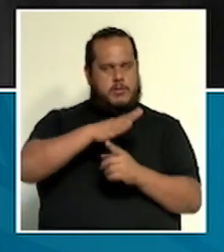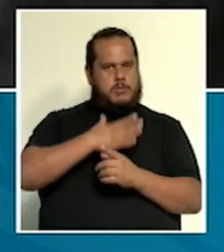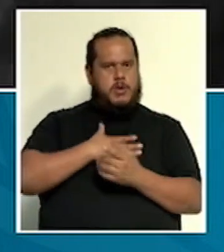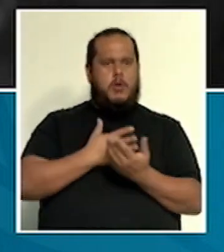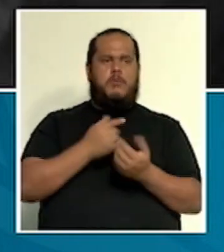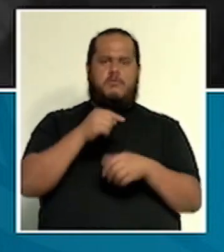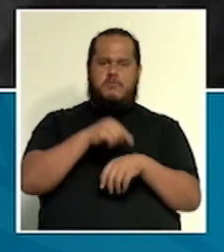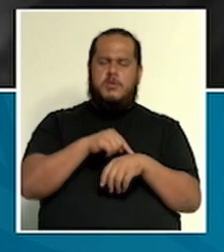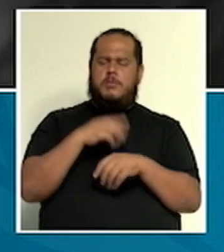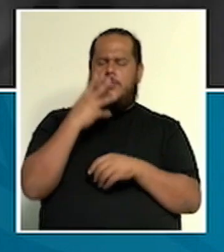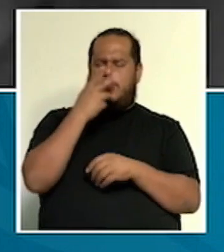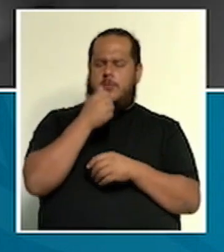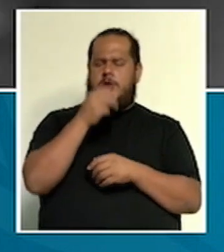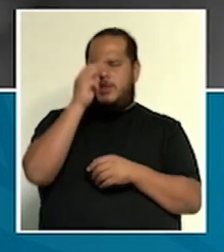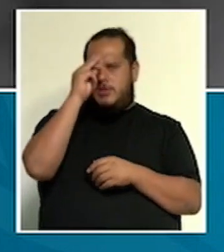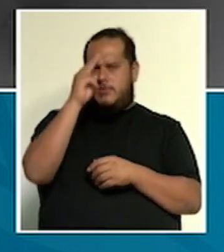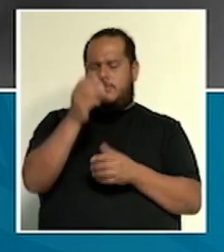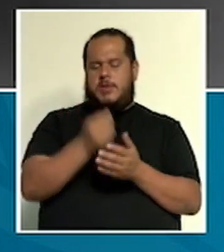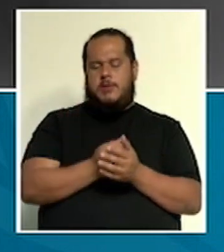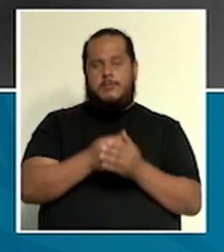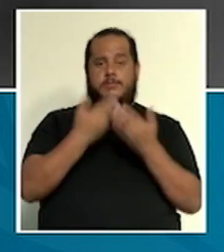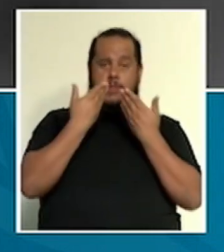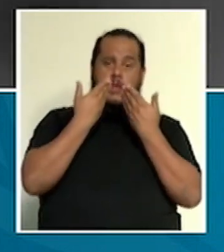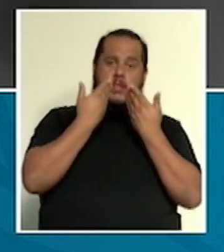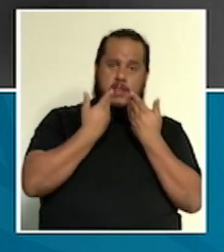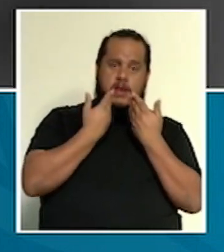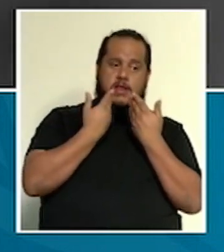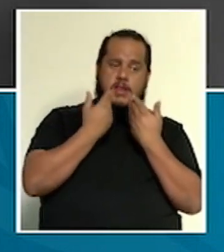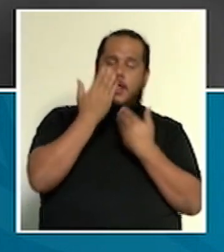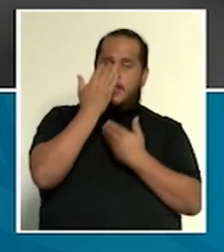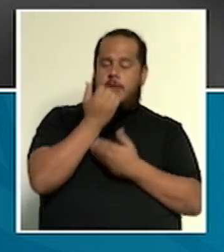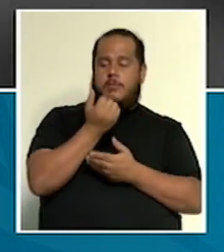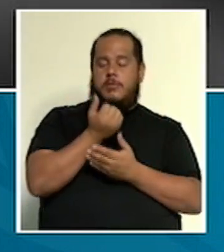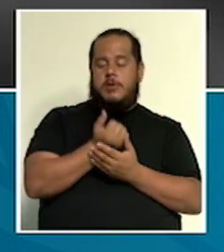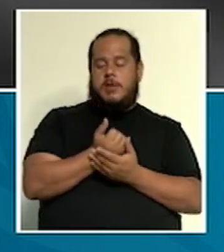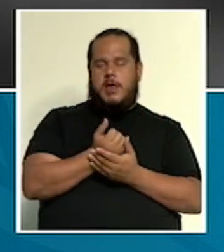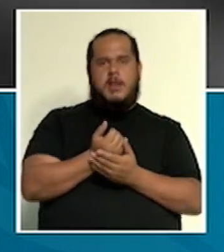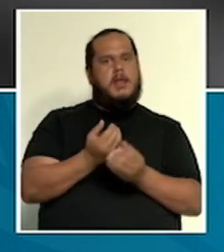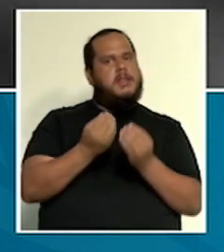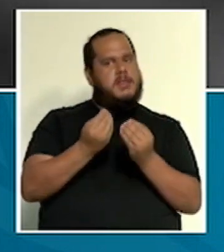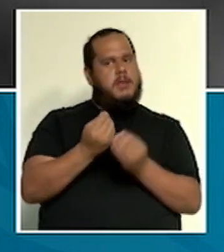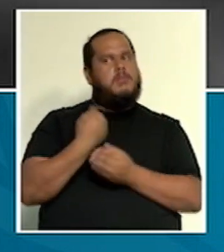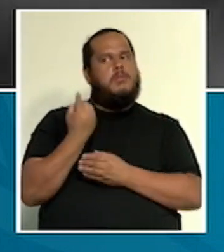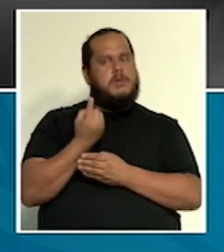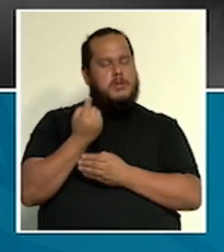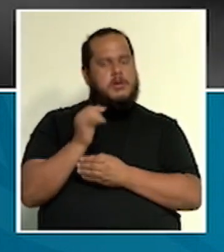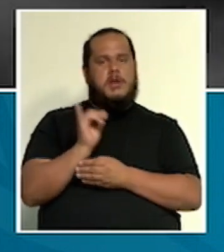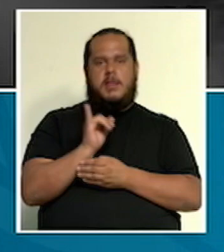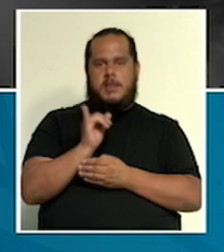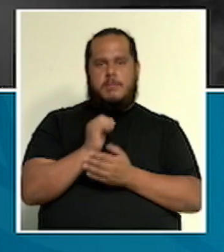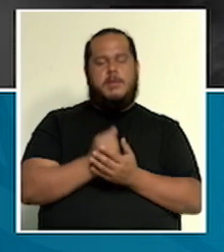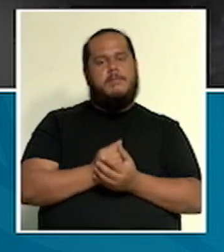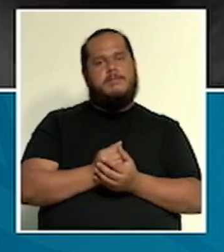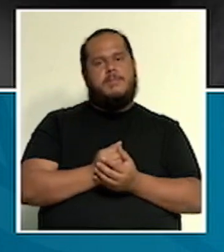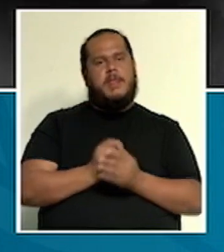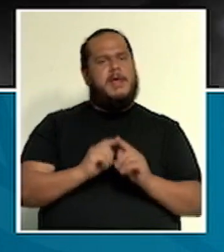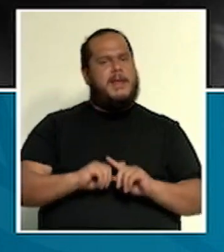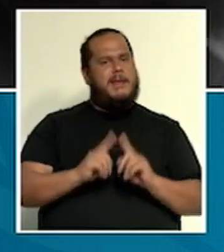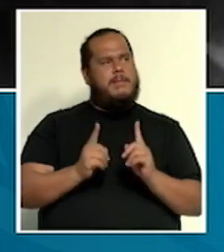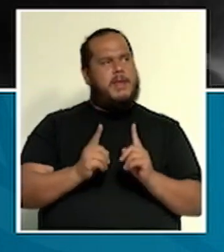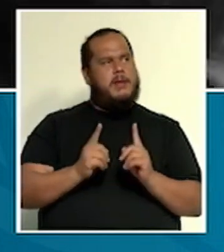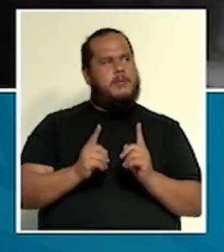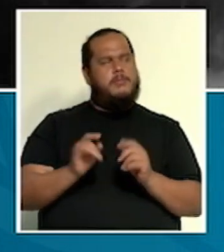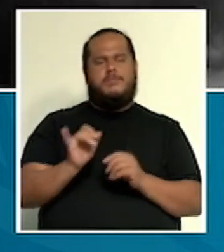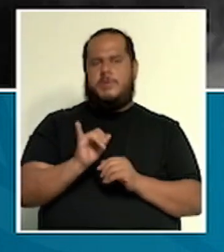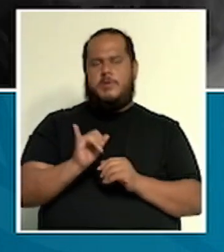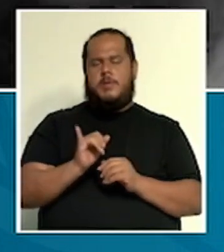época muy hermosa, muy triste, porque era de mucha soledad también, pero a la